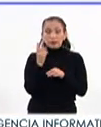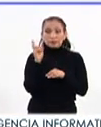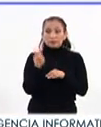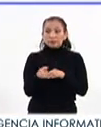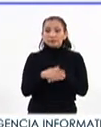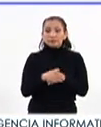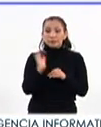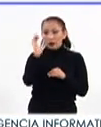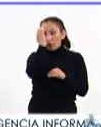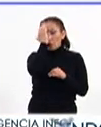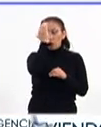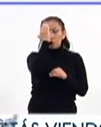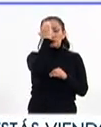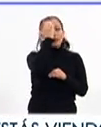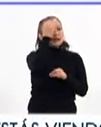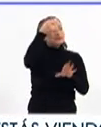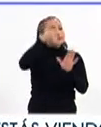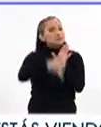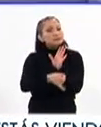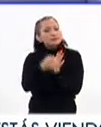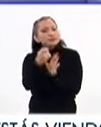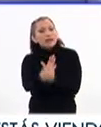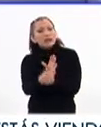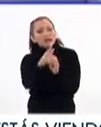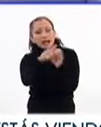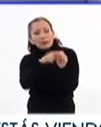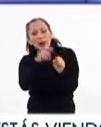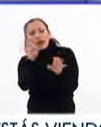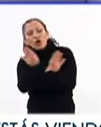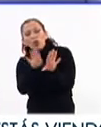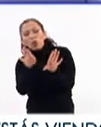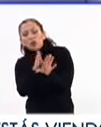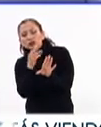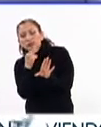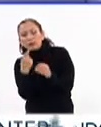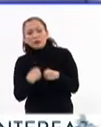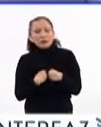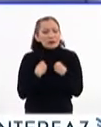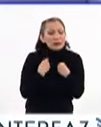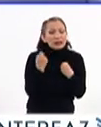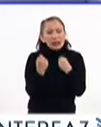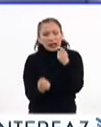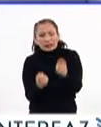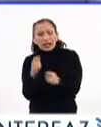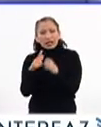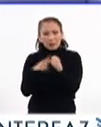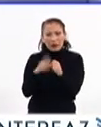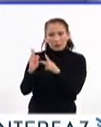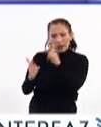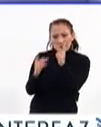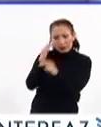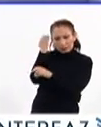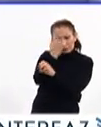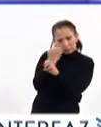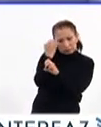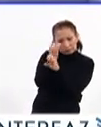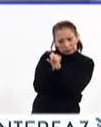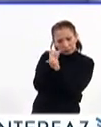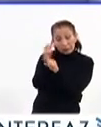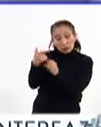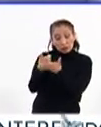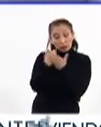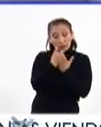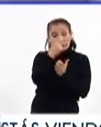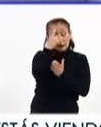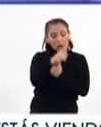duda alguna el conocimiento profundo de las especies, tanto animales como vegetales, pues nos